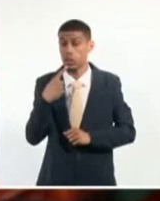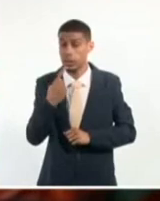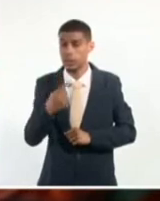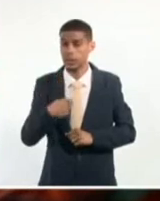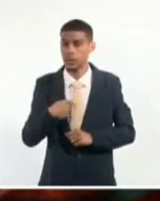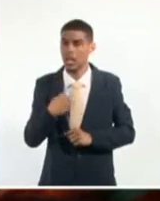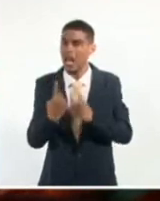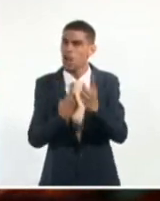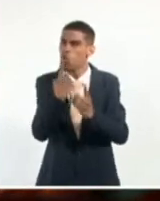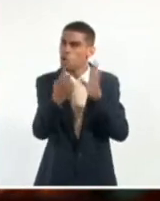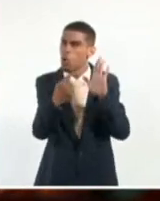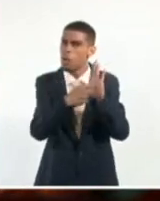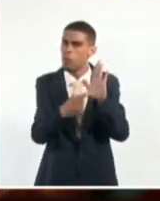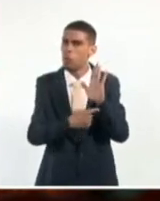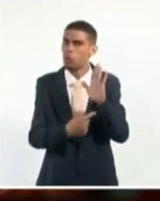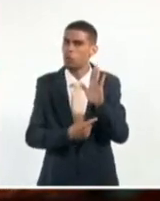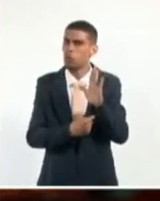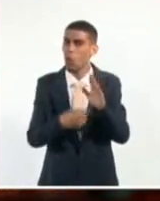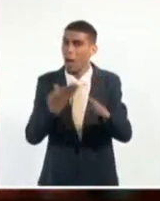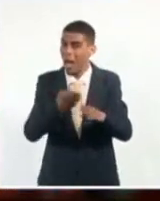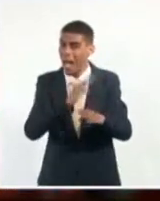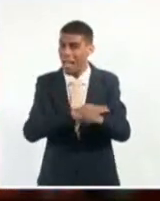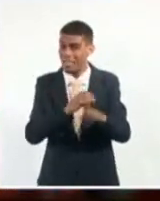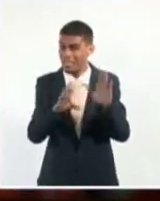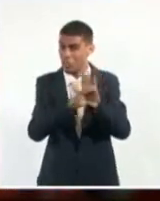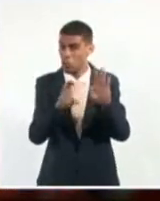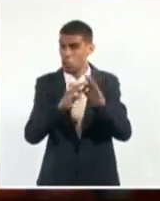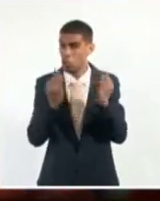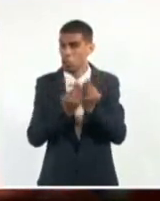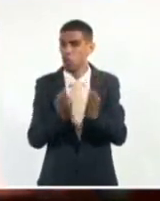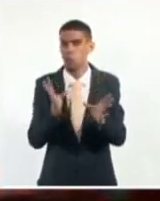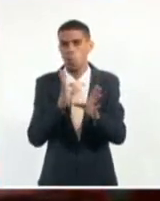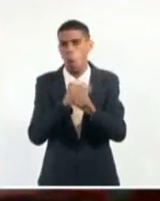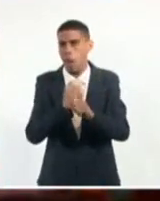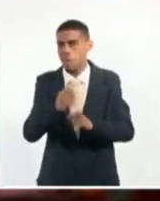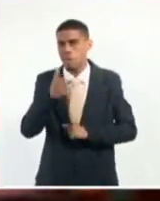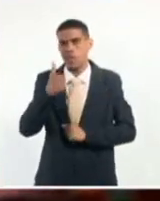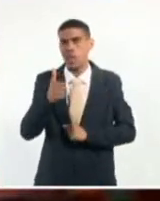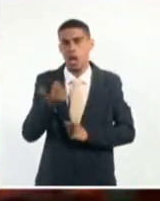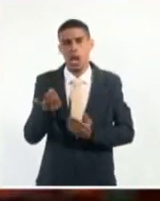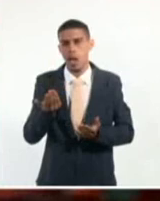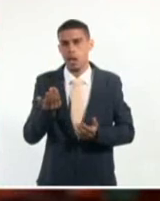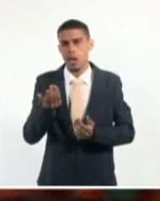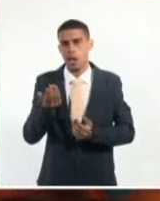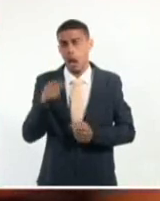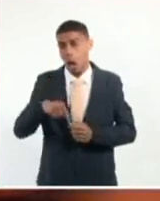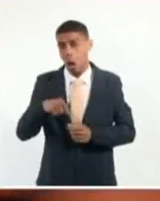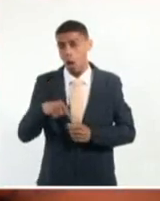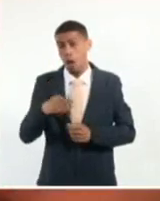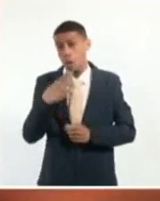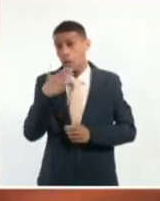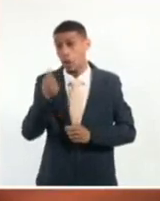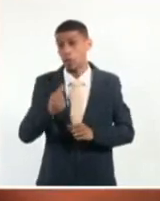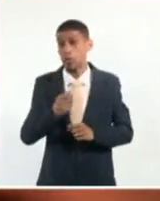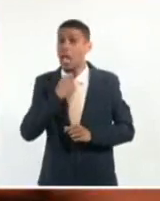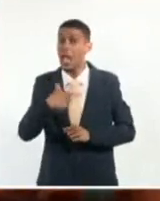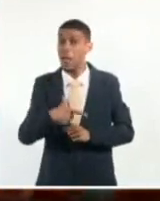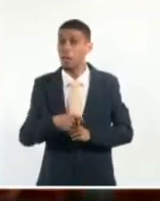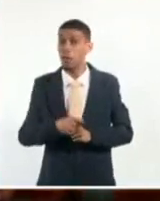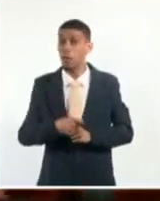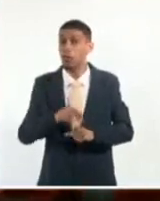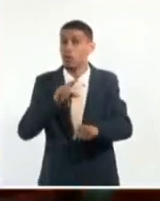que realmente el anterior código se tomaba, pero no con la envergadura de ahora, por ejemplo, lo de los